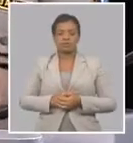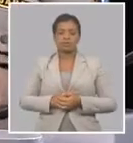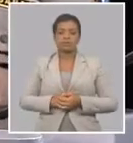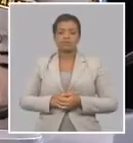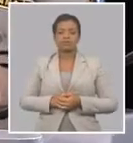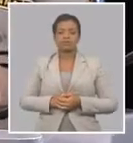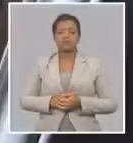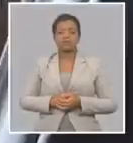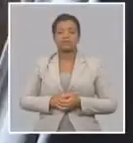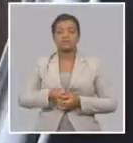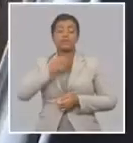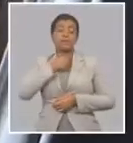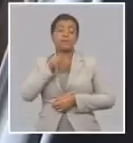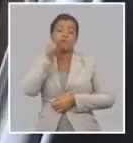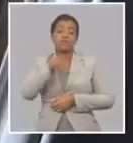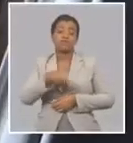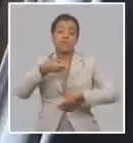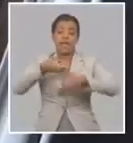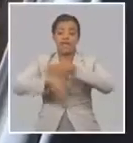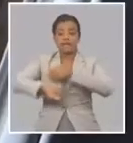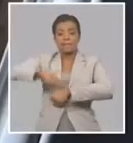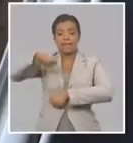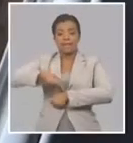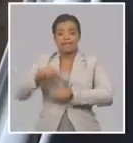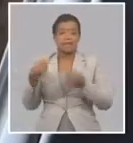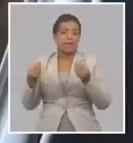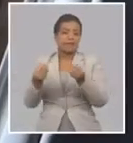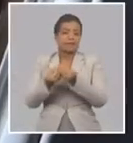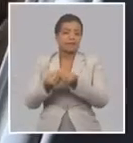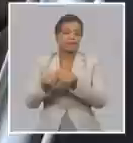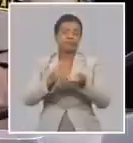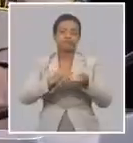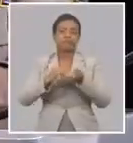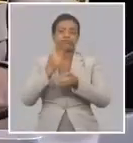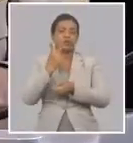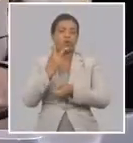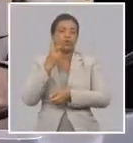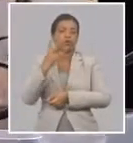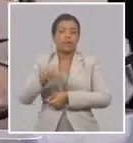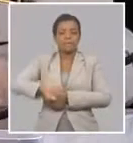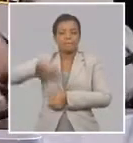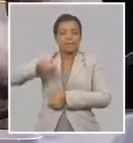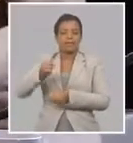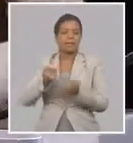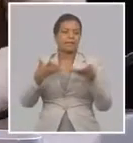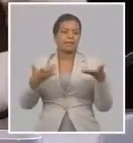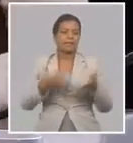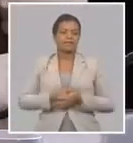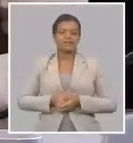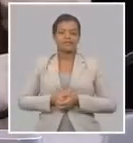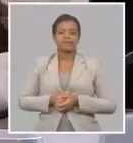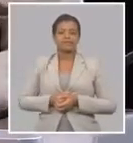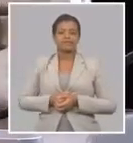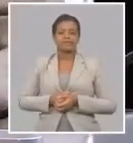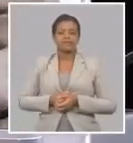para los que entran con sus maletas acompañantes vienen con 23 maletas qué pasa con eso bueno primero